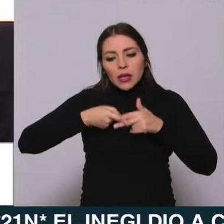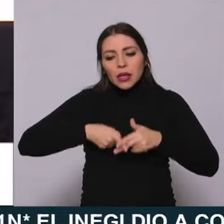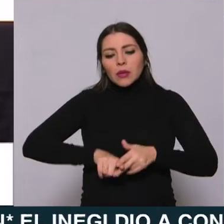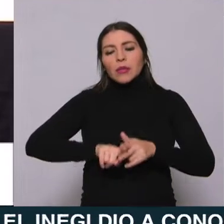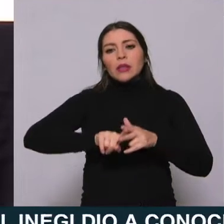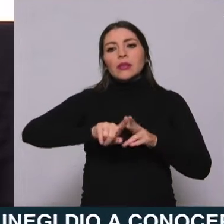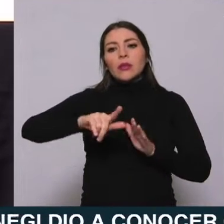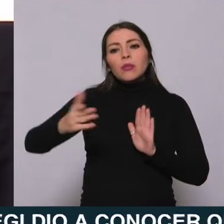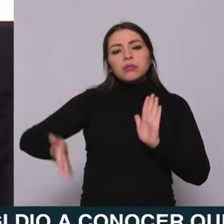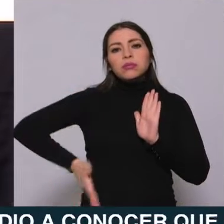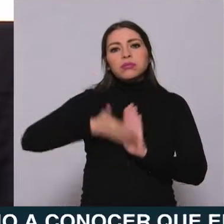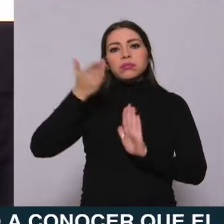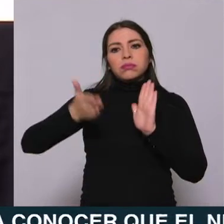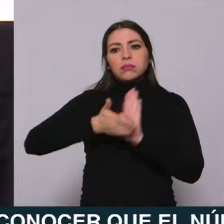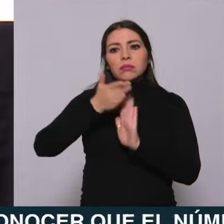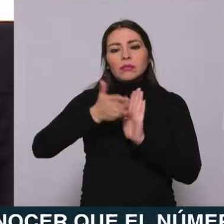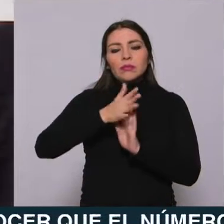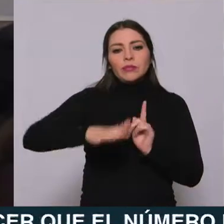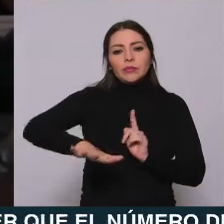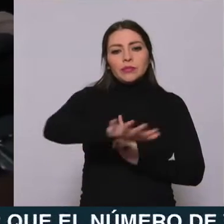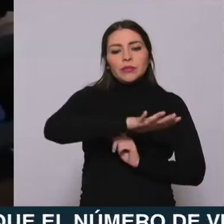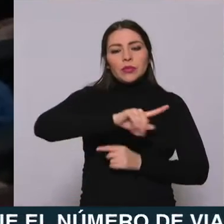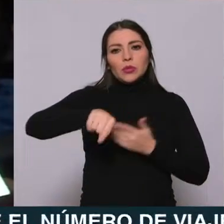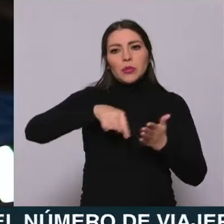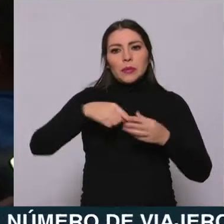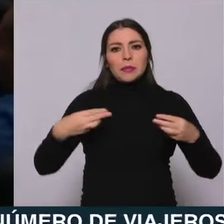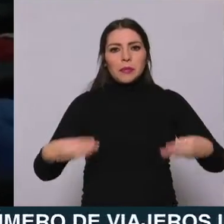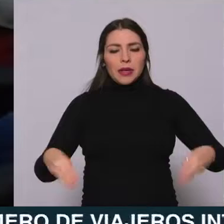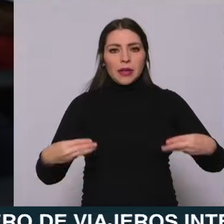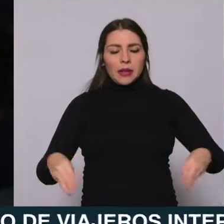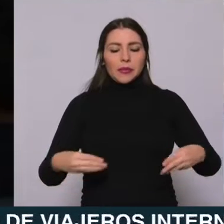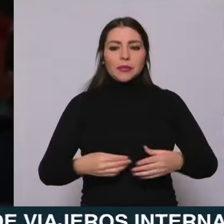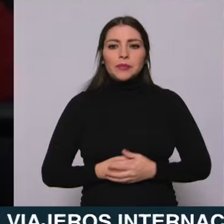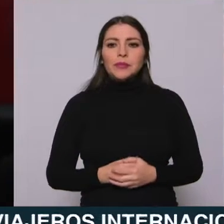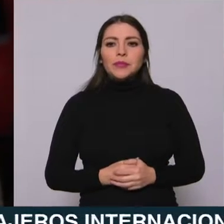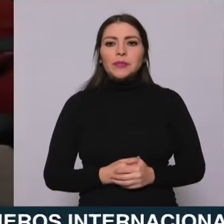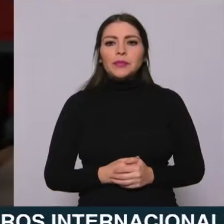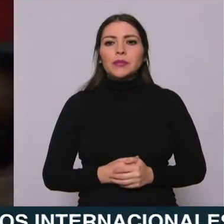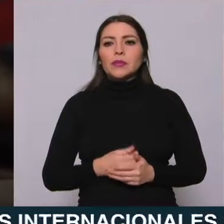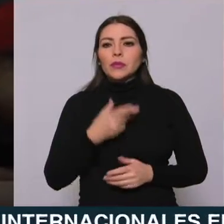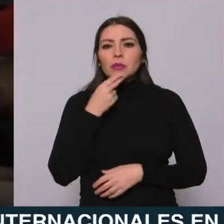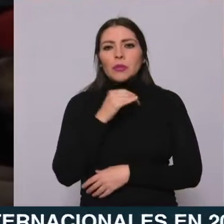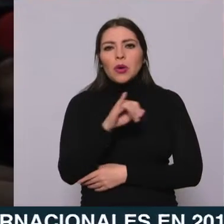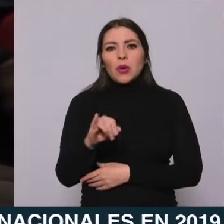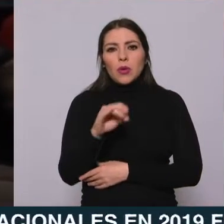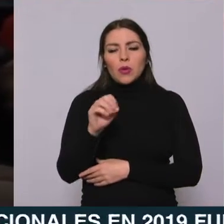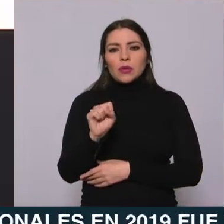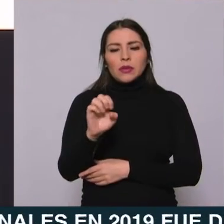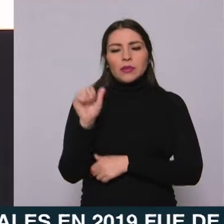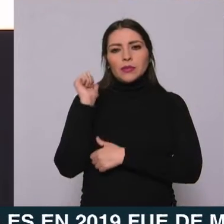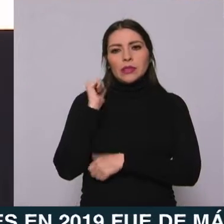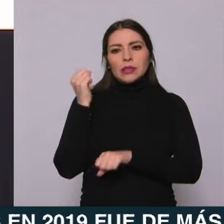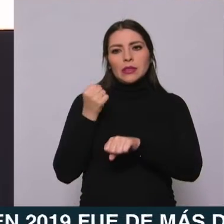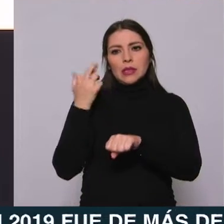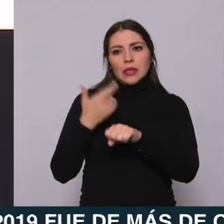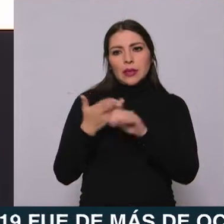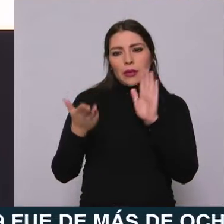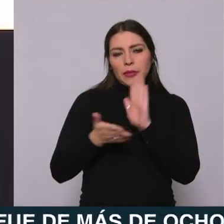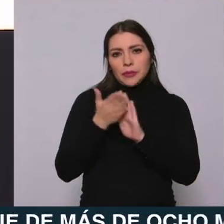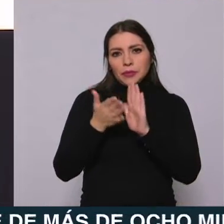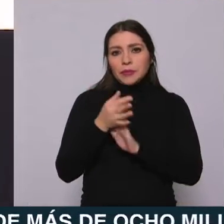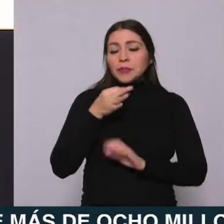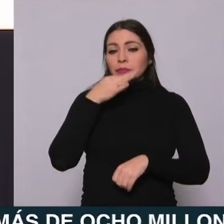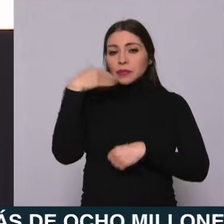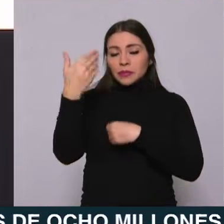de esta zona de la nave. Jesús Antonio Esteva, secretario de Obras y Servicios, indicó que a partir de las siguientes